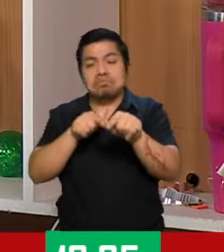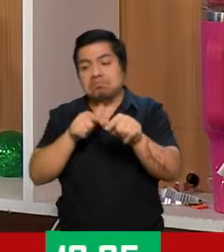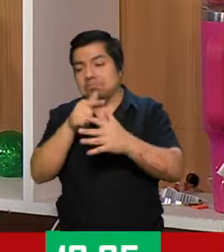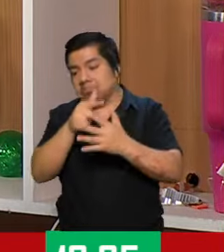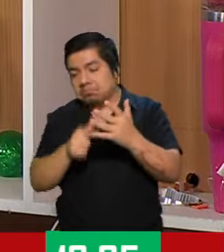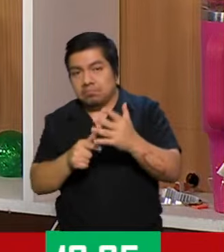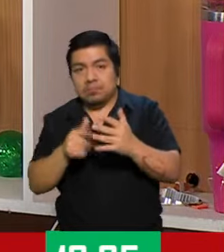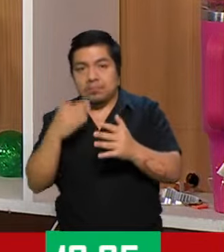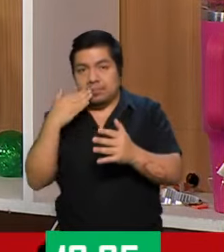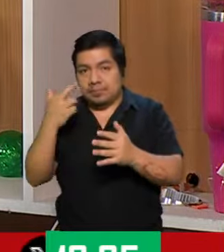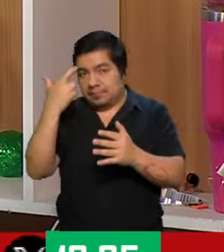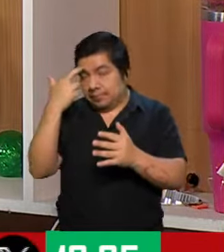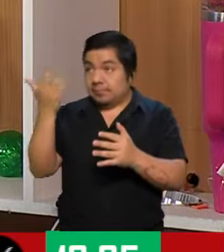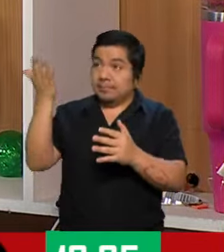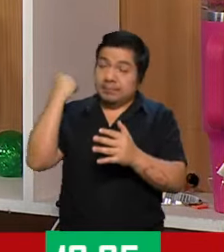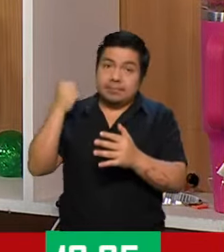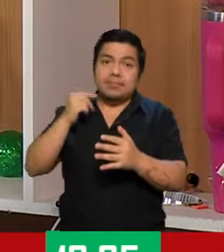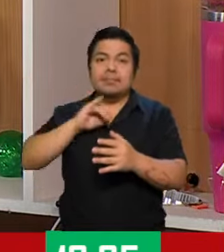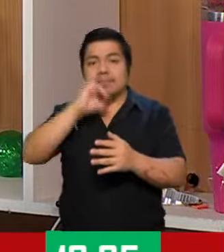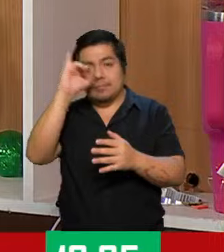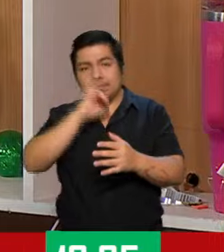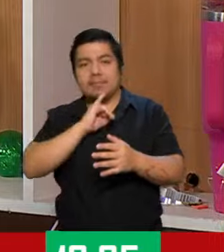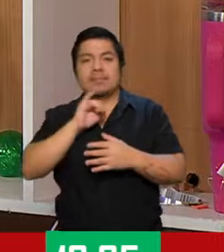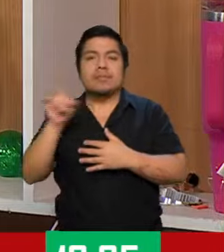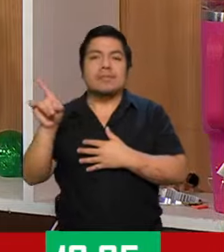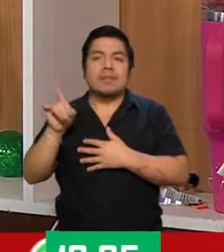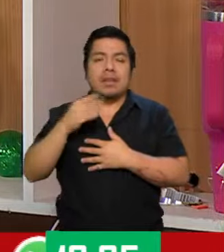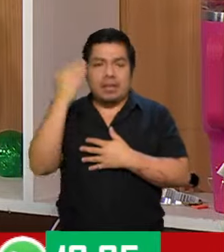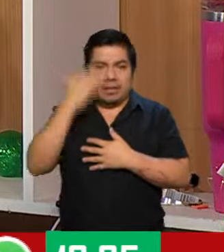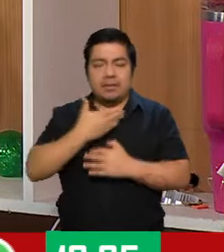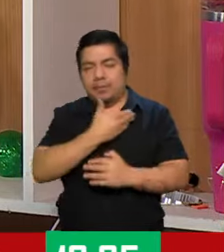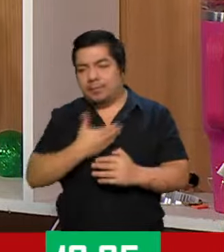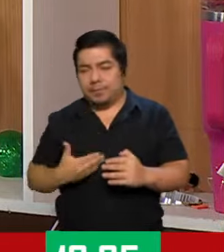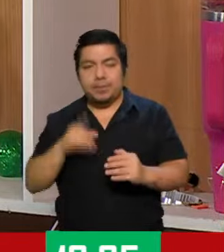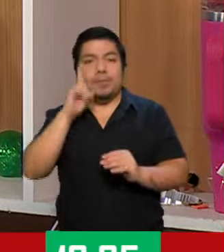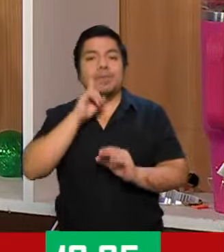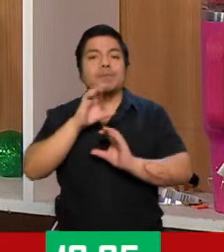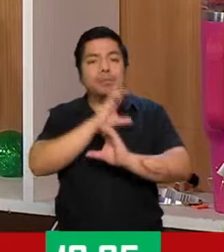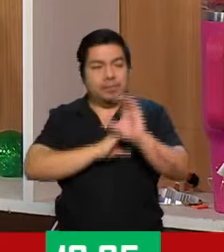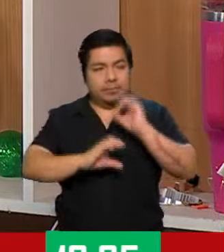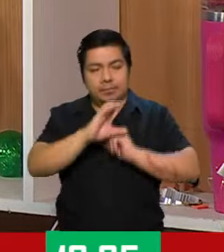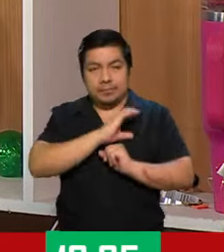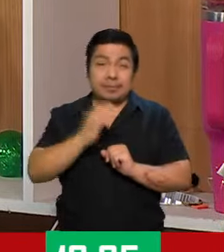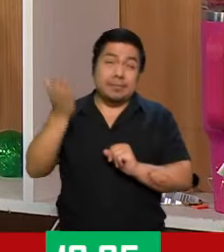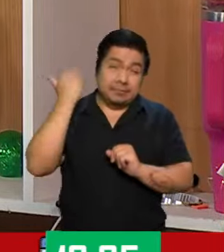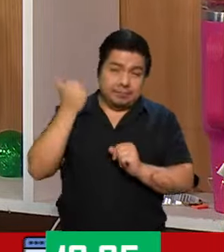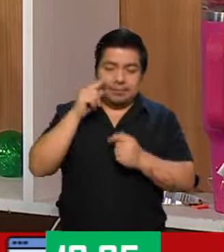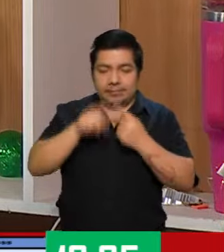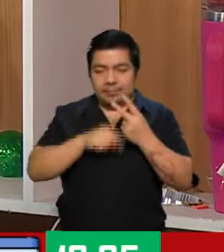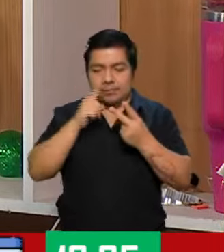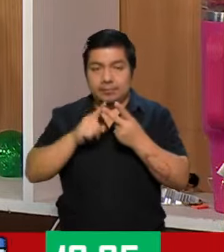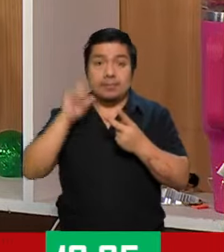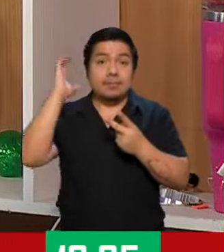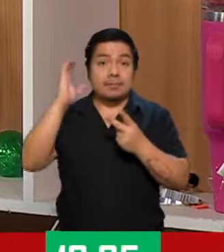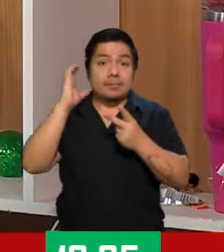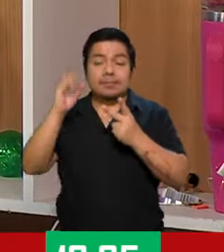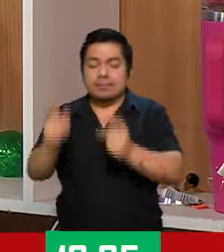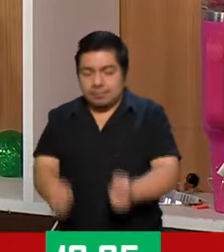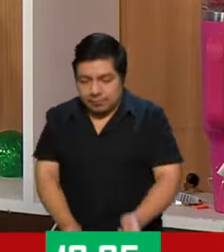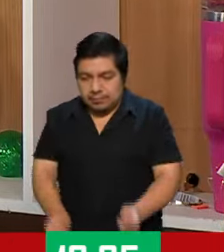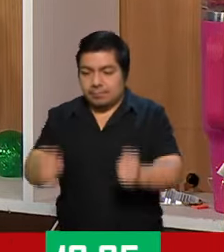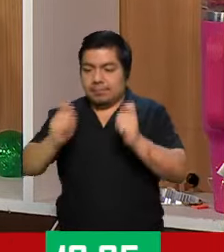con la estrategia que en su momento diseñó la presidenta, la doctora Claudia Sheinbaum. Claro. Y ahora la jefa de gobierno, Clara Brugada, asume esa